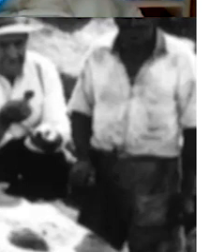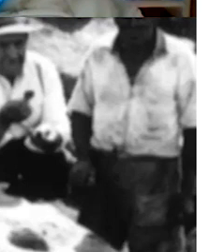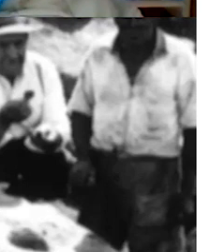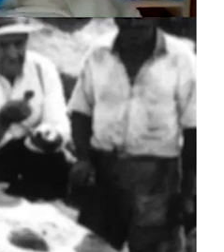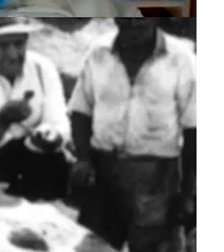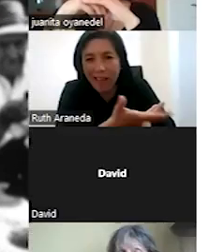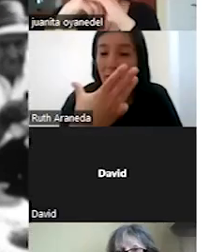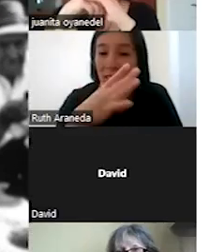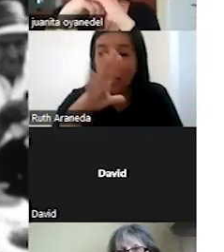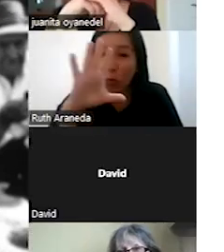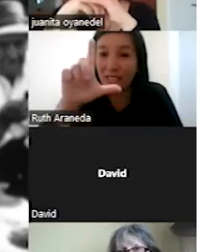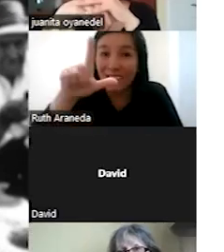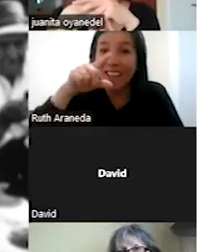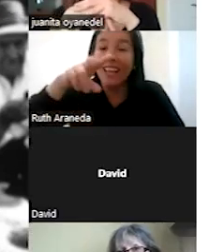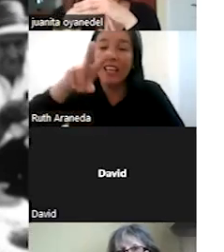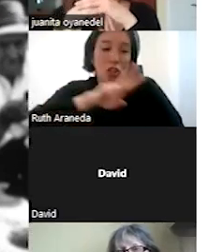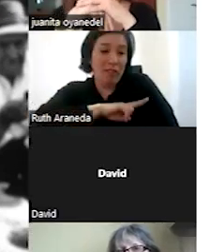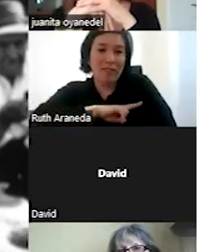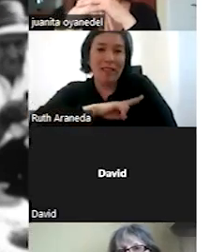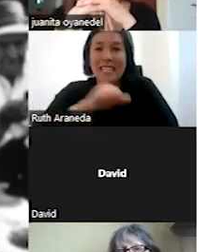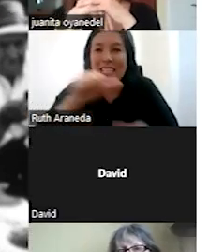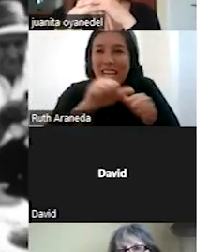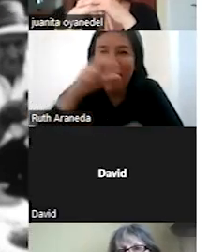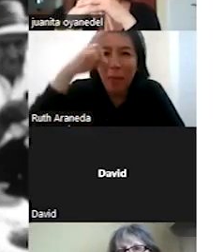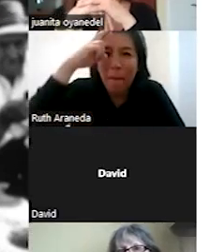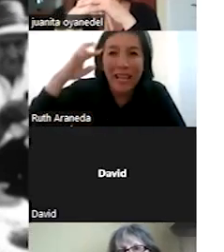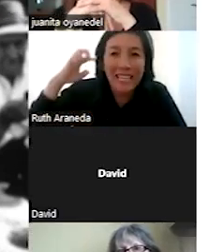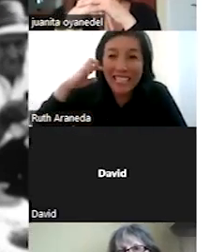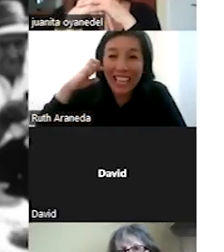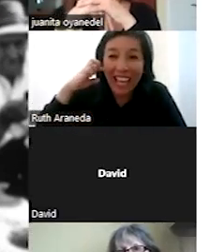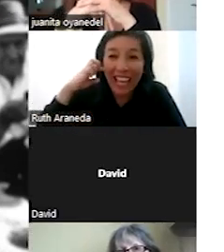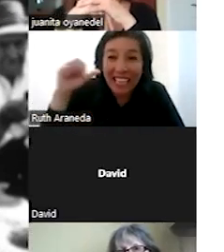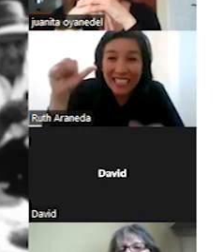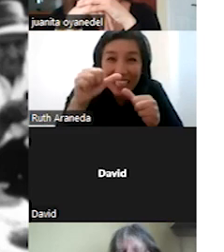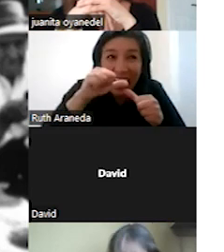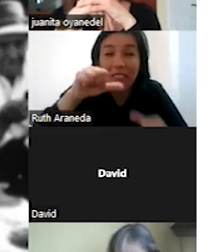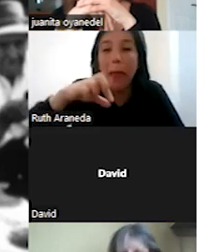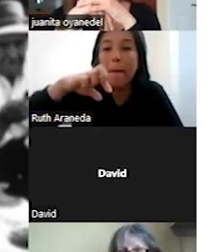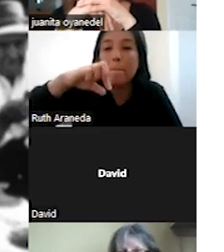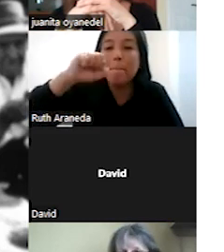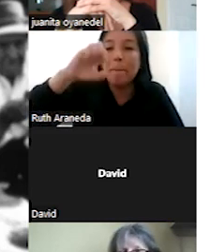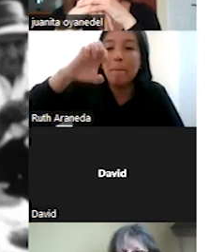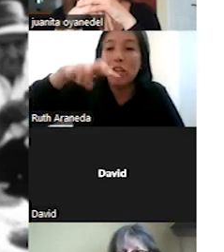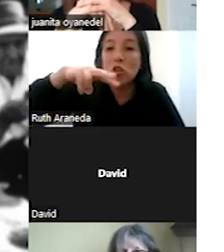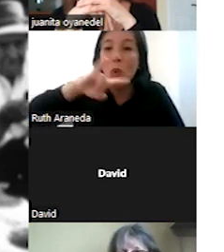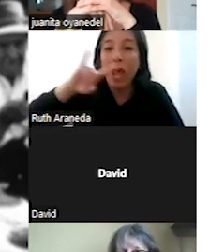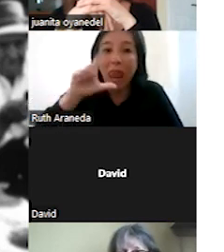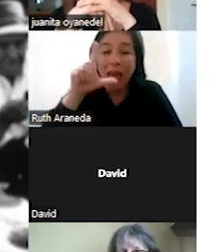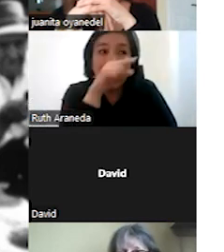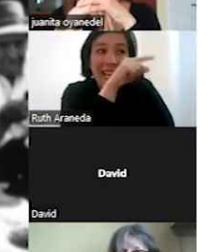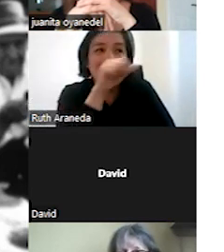más adentro de Valparaíso, en la salida hacia la Placilla, al norte del lago Peñuelas, hay un pequeño tanque que se llama La Ceniza.